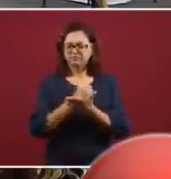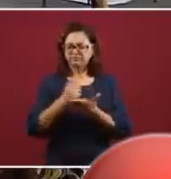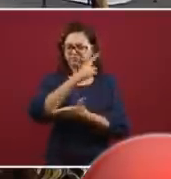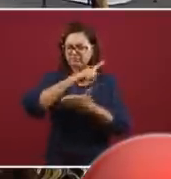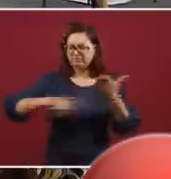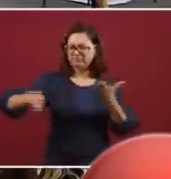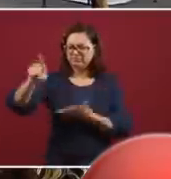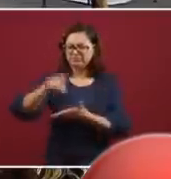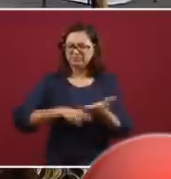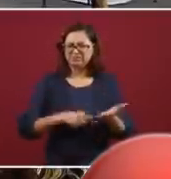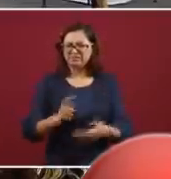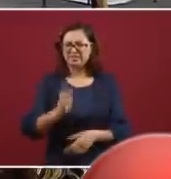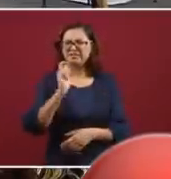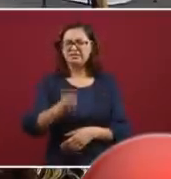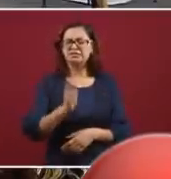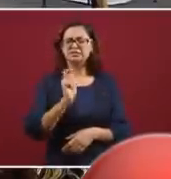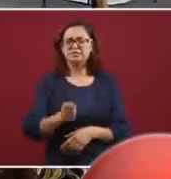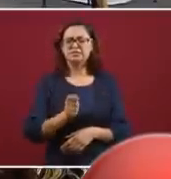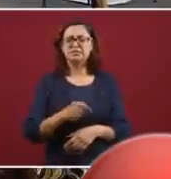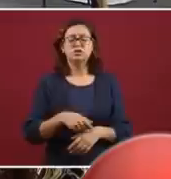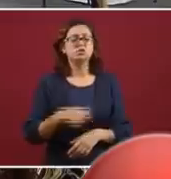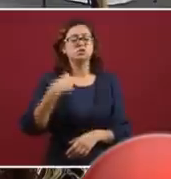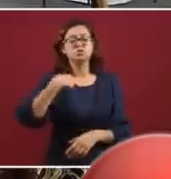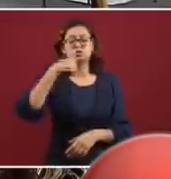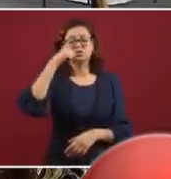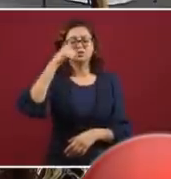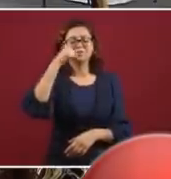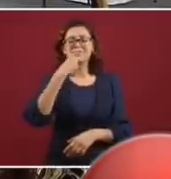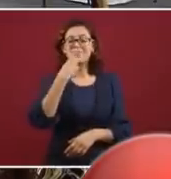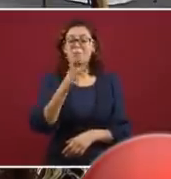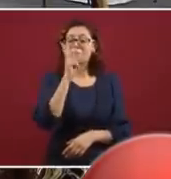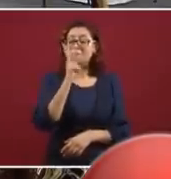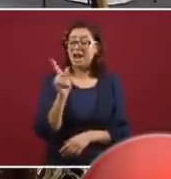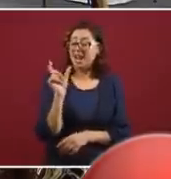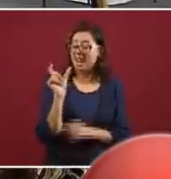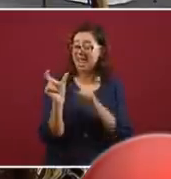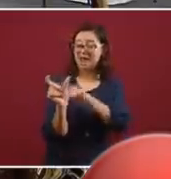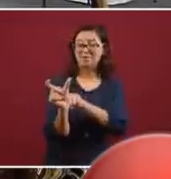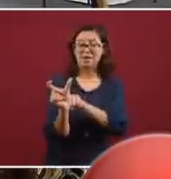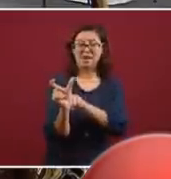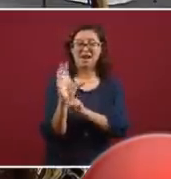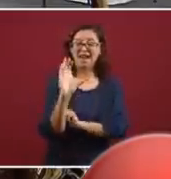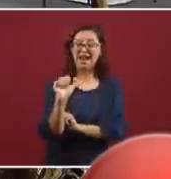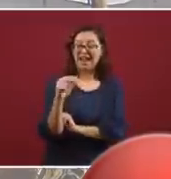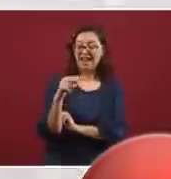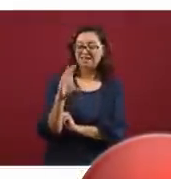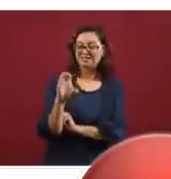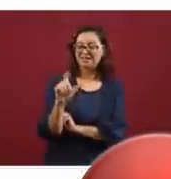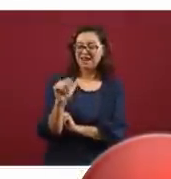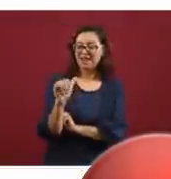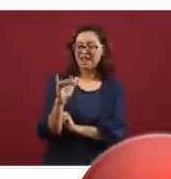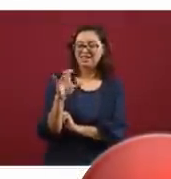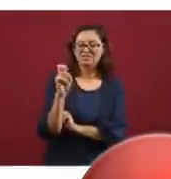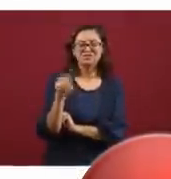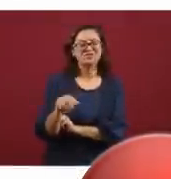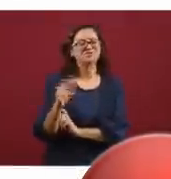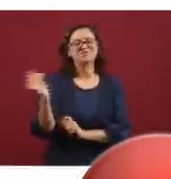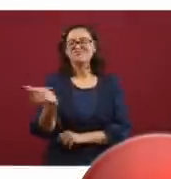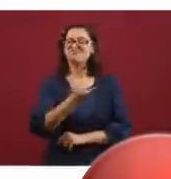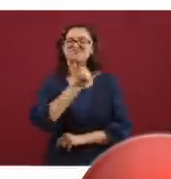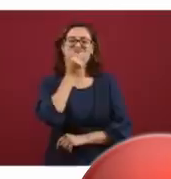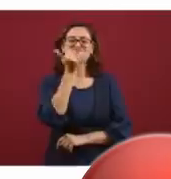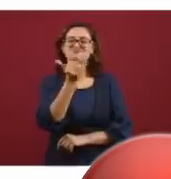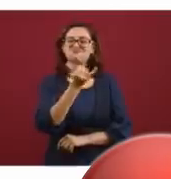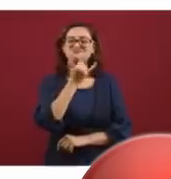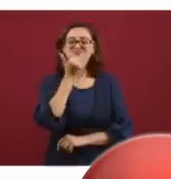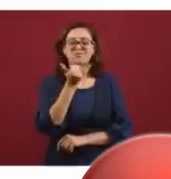yo siempre he señalado que el tema cancelación se oye, y así lo han tomado, así se ha malinterpretado, que es